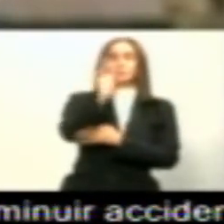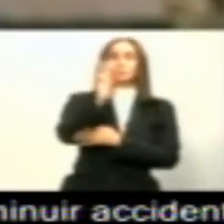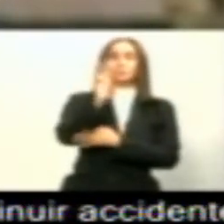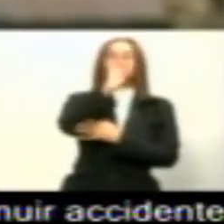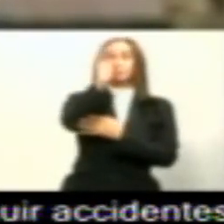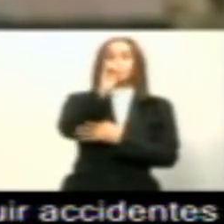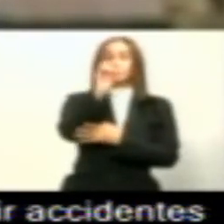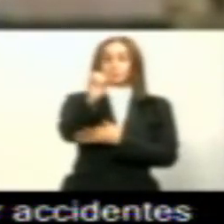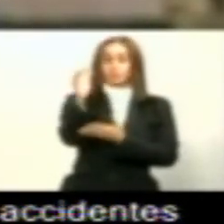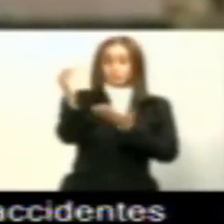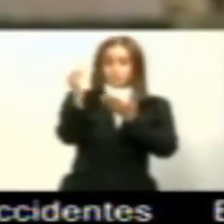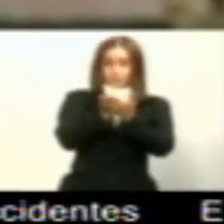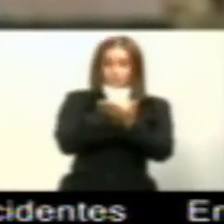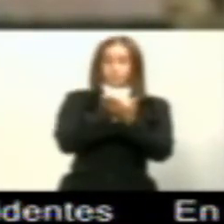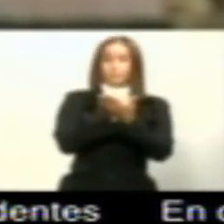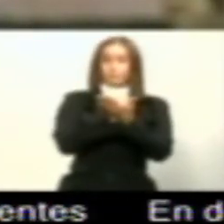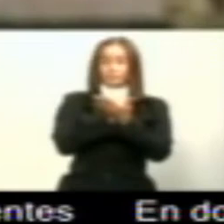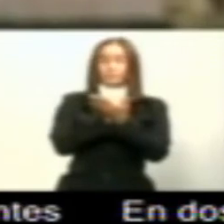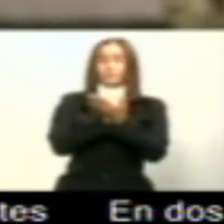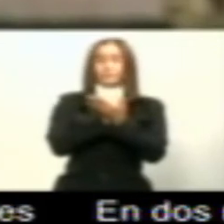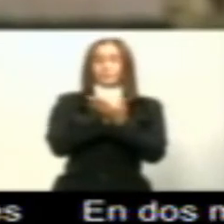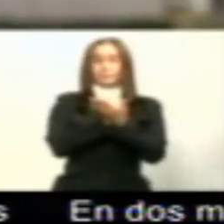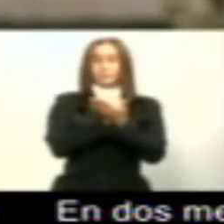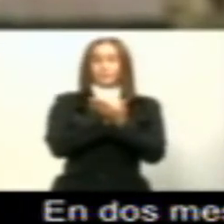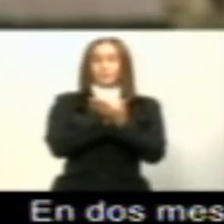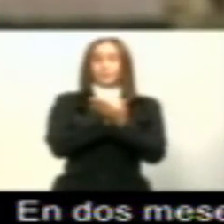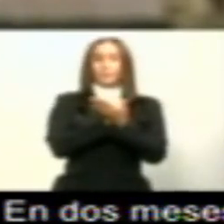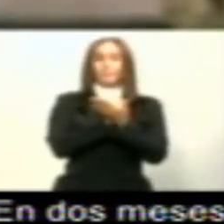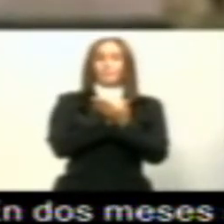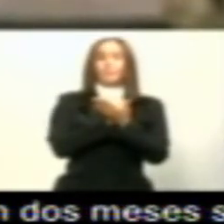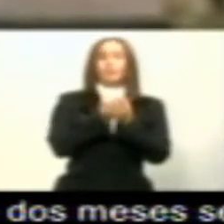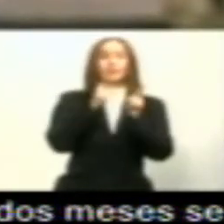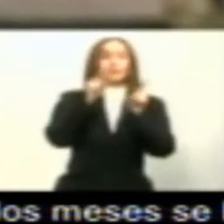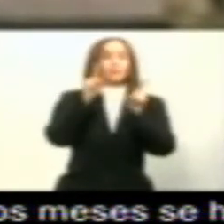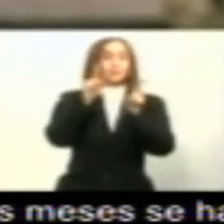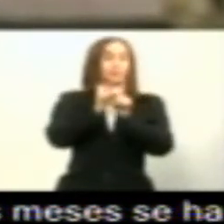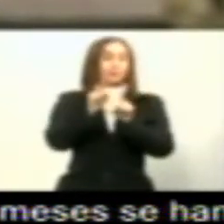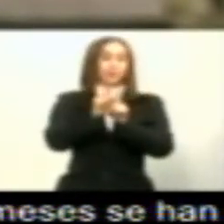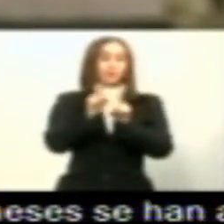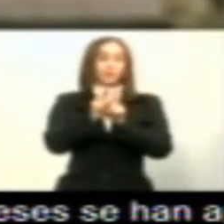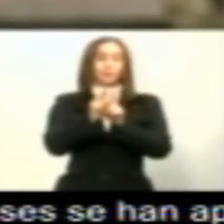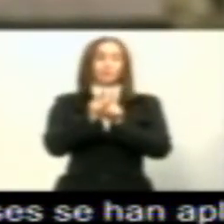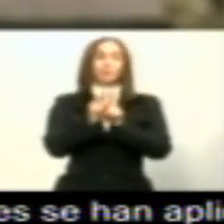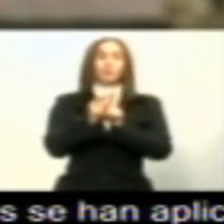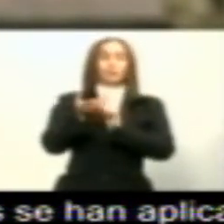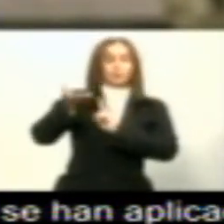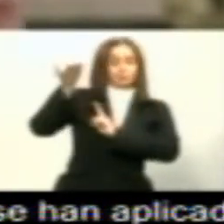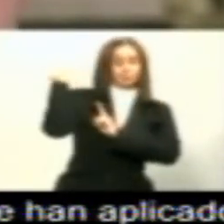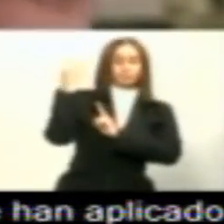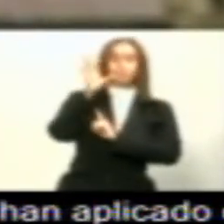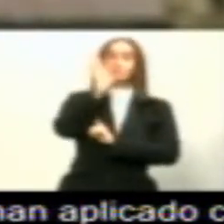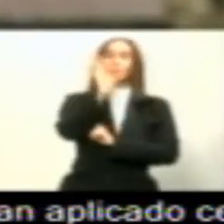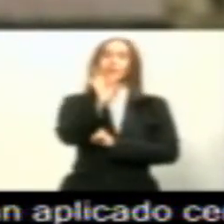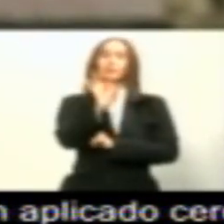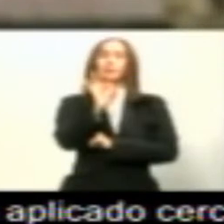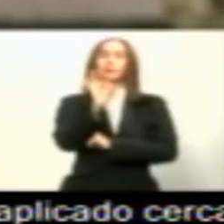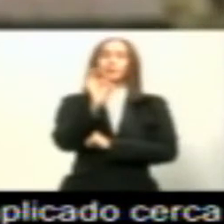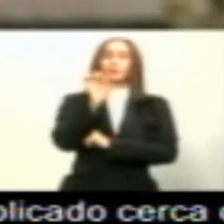7.7% del Producto Interno Bruto versus el presupuestado que era de